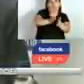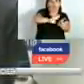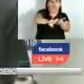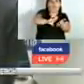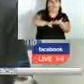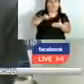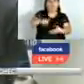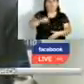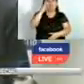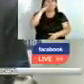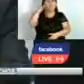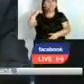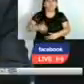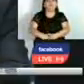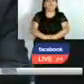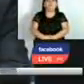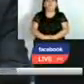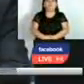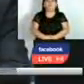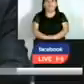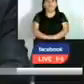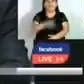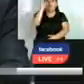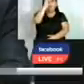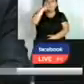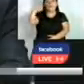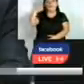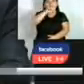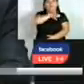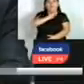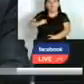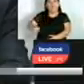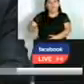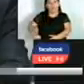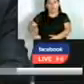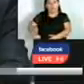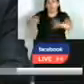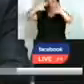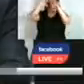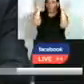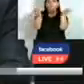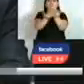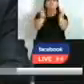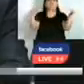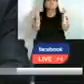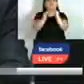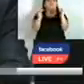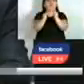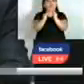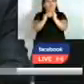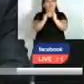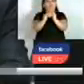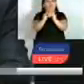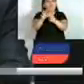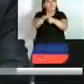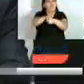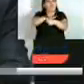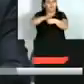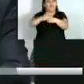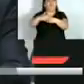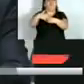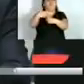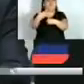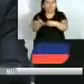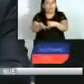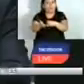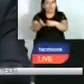tiene el país. En El Salvador, al igual que en el resto del mundo, los efectos de la crisis derivada por